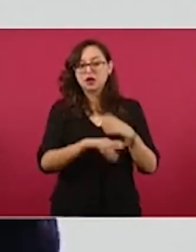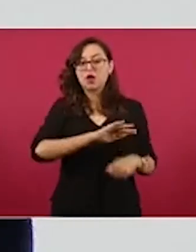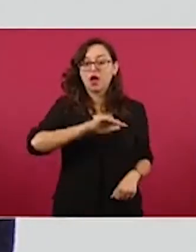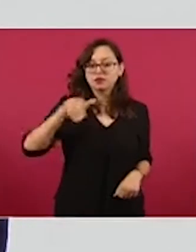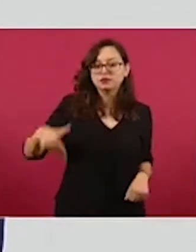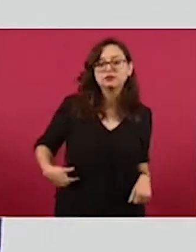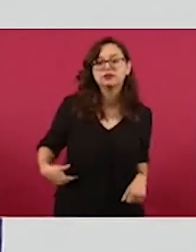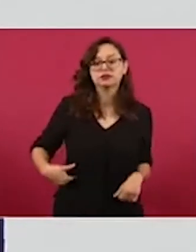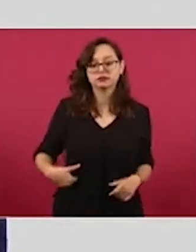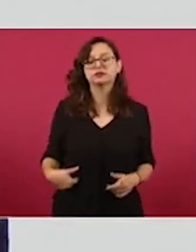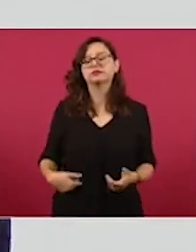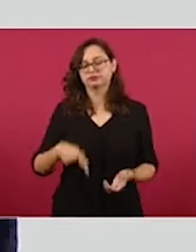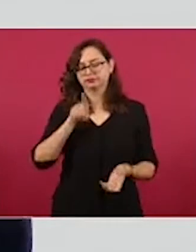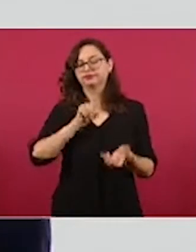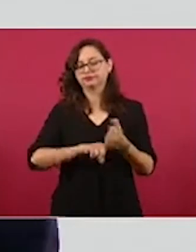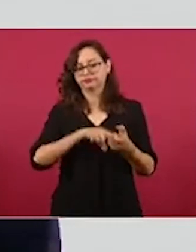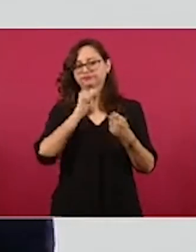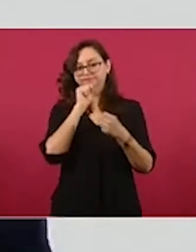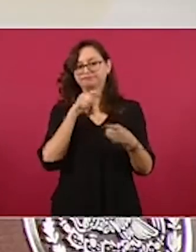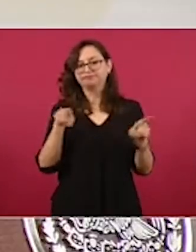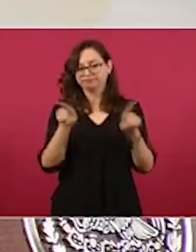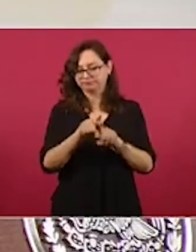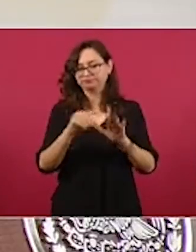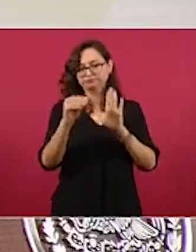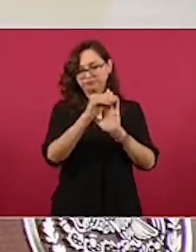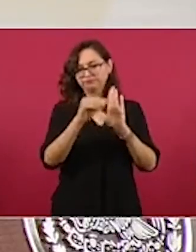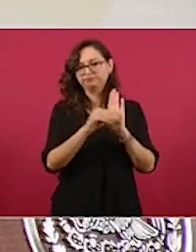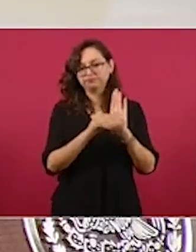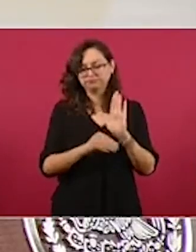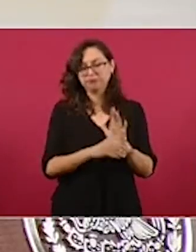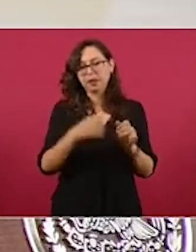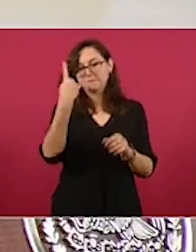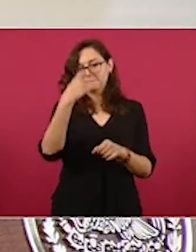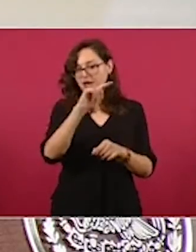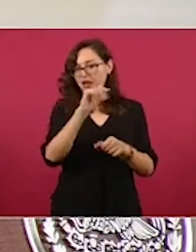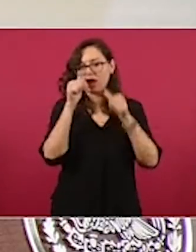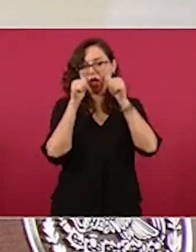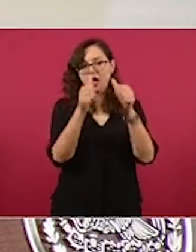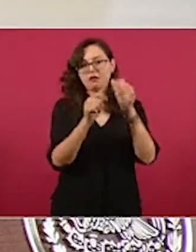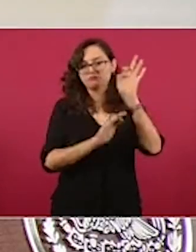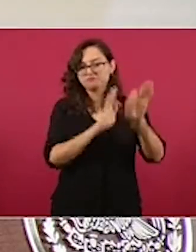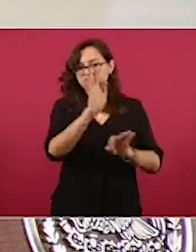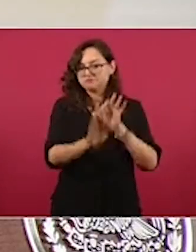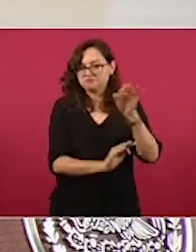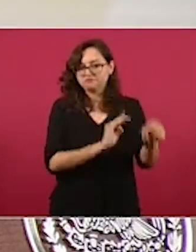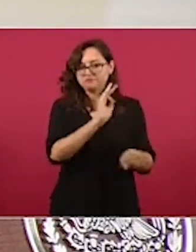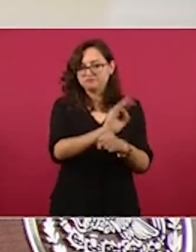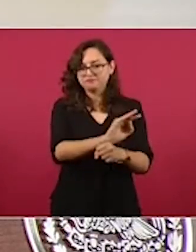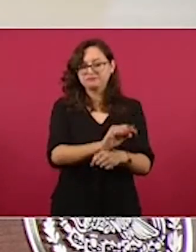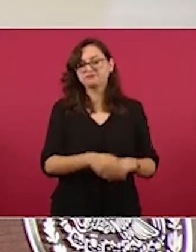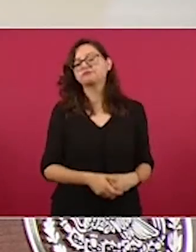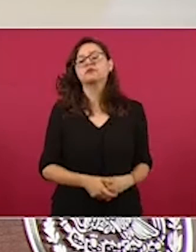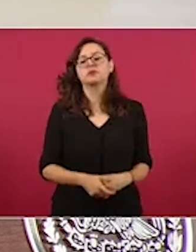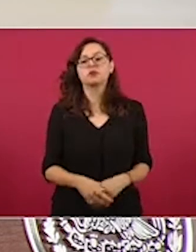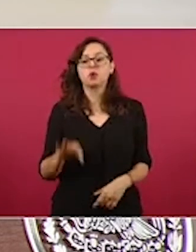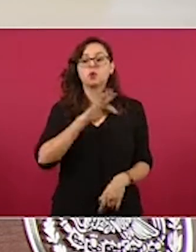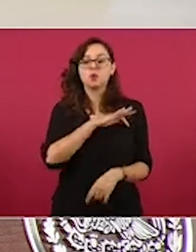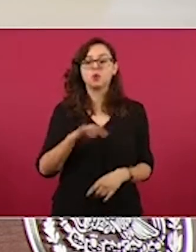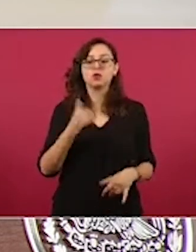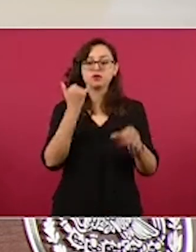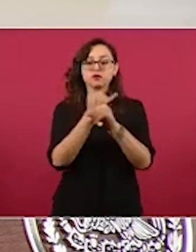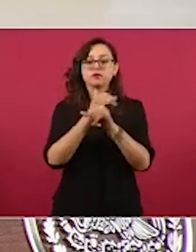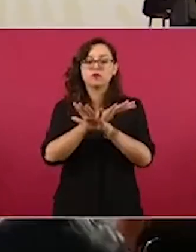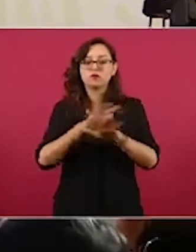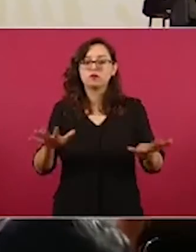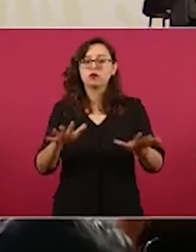El coordinador de comunicación del gobierno federal, Jesús Ramírez, dio a conocer el avance en el programa para beneficiar a periodistas con